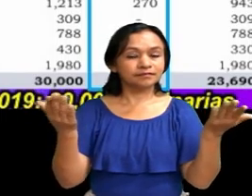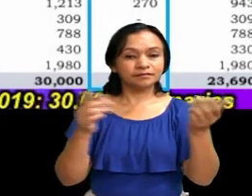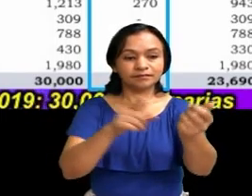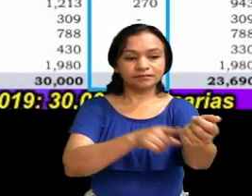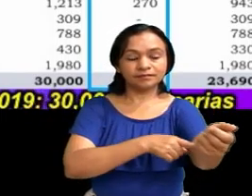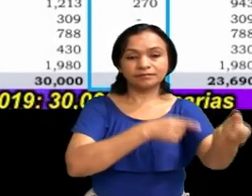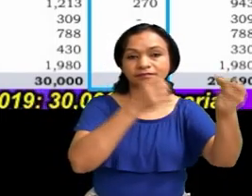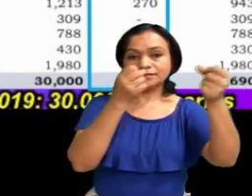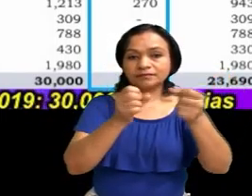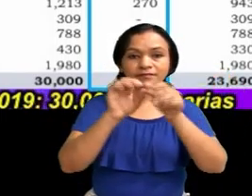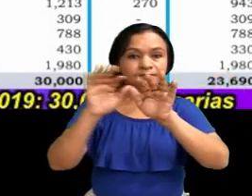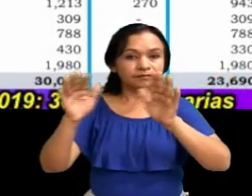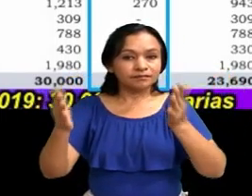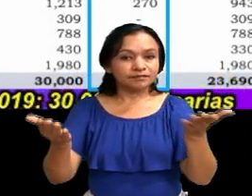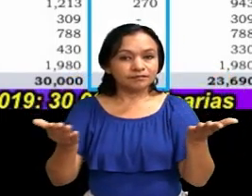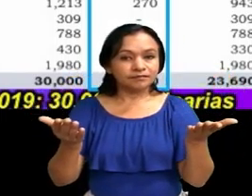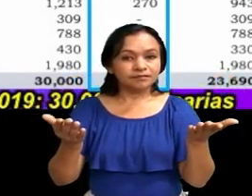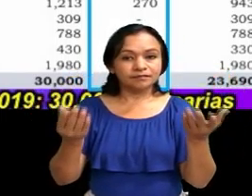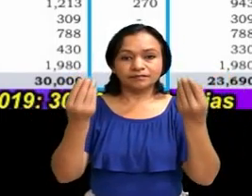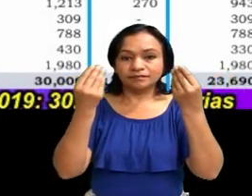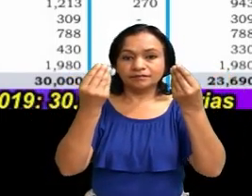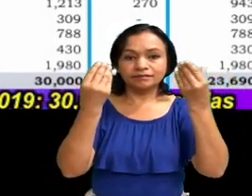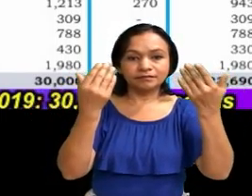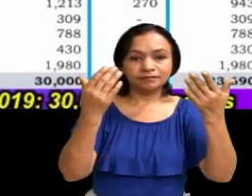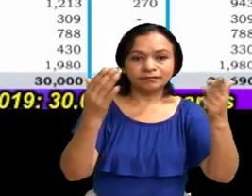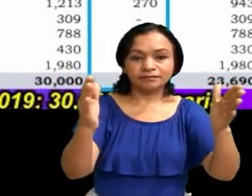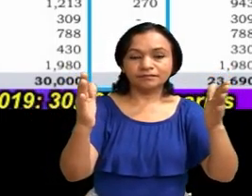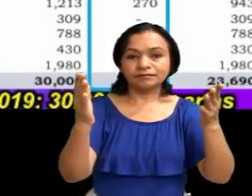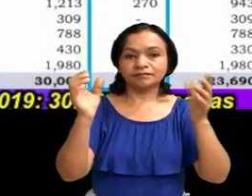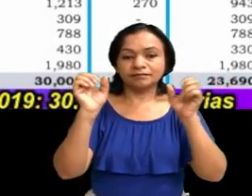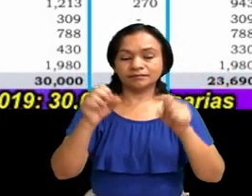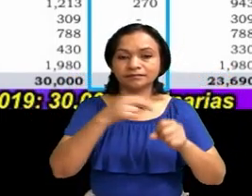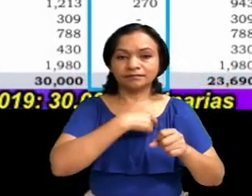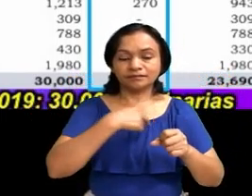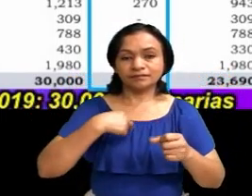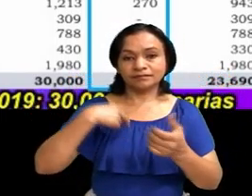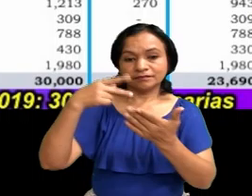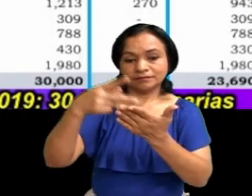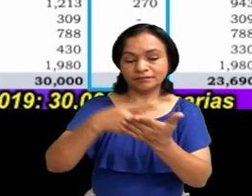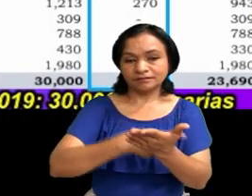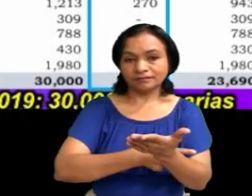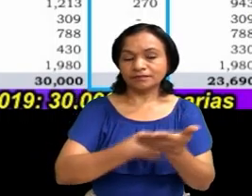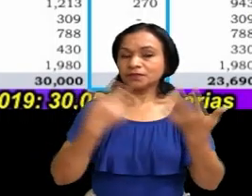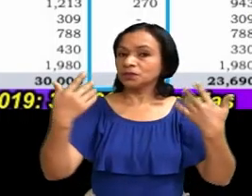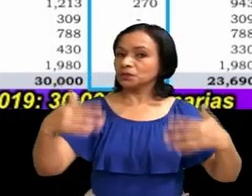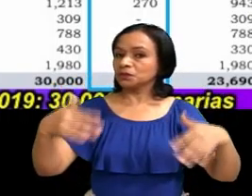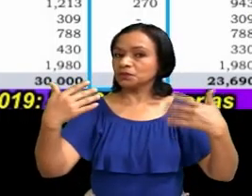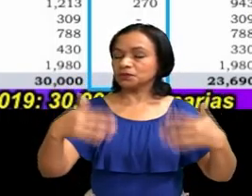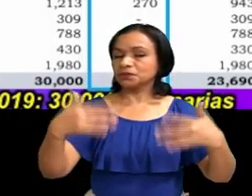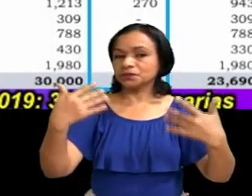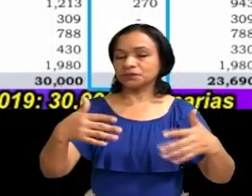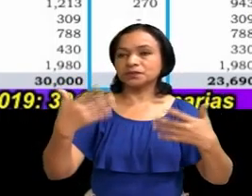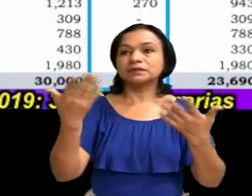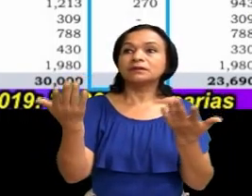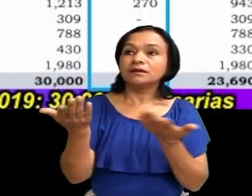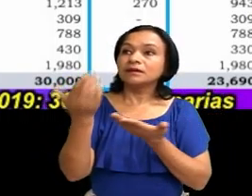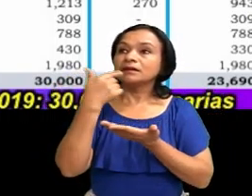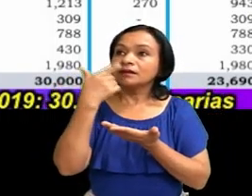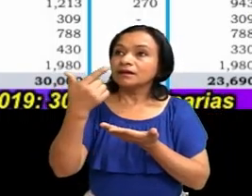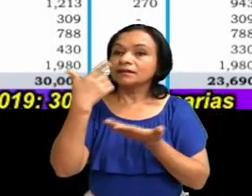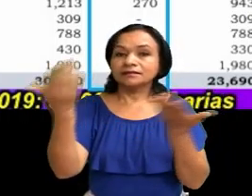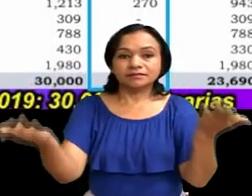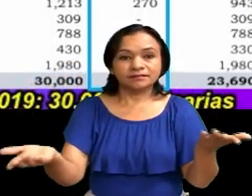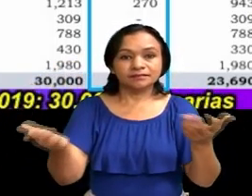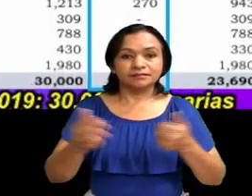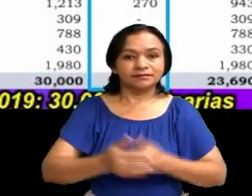hermanos con un sinnúmero de debilidades en la ejecución de esos proyectos, sería una cantidad de reclamos tremendo, ¿no?